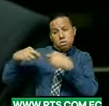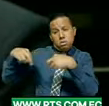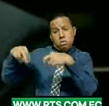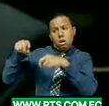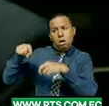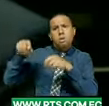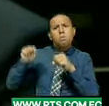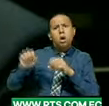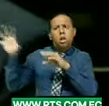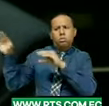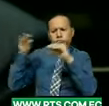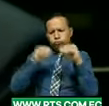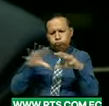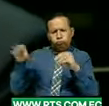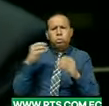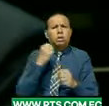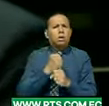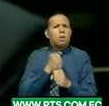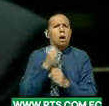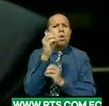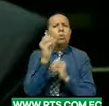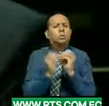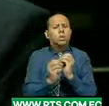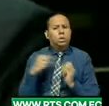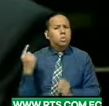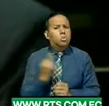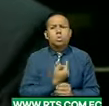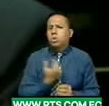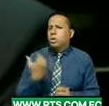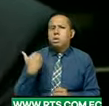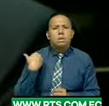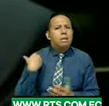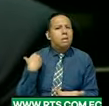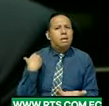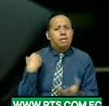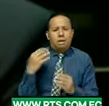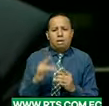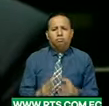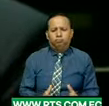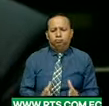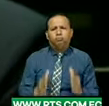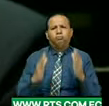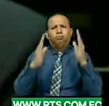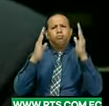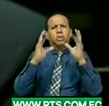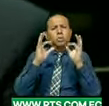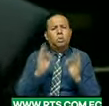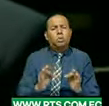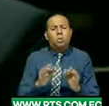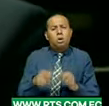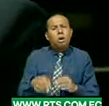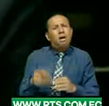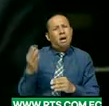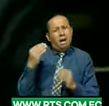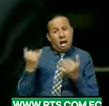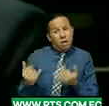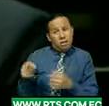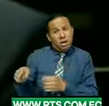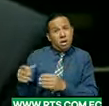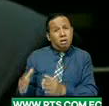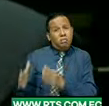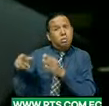funcionar adecuadamente. Hay que decirlo, no tenemos un edificio. El que tenemos actualmente pertenecía a un banco, es decir, no